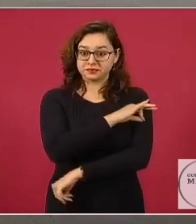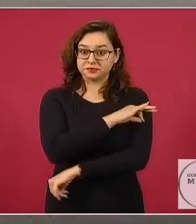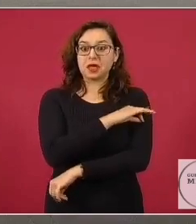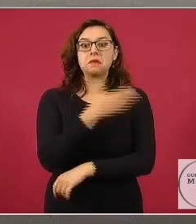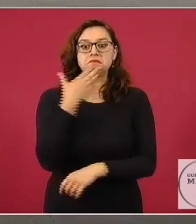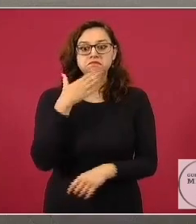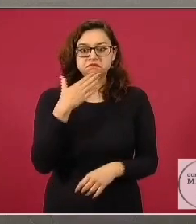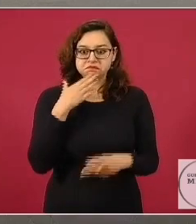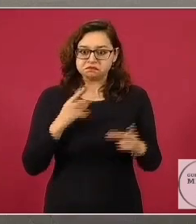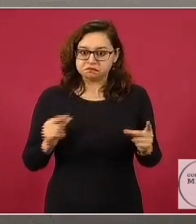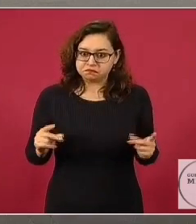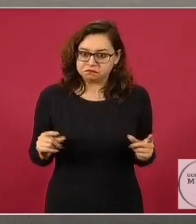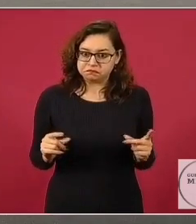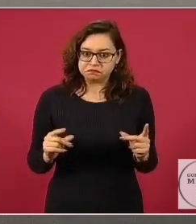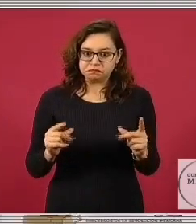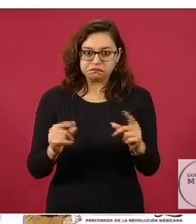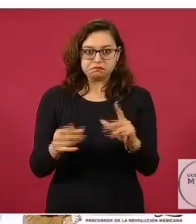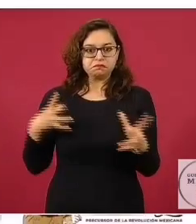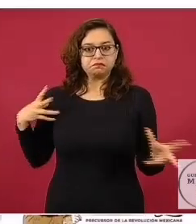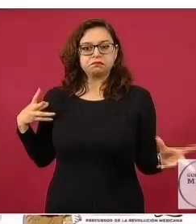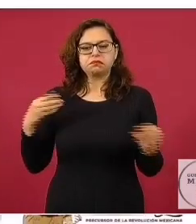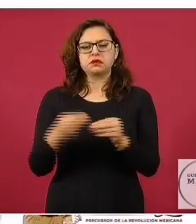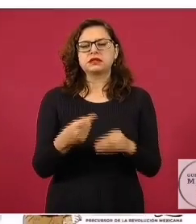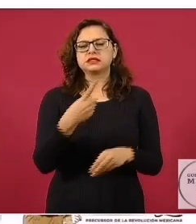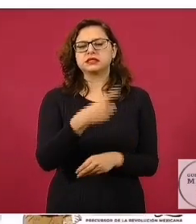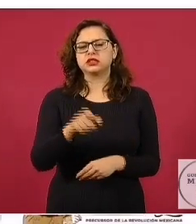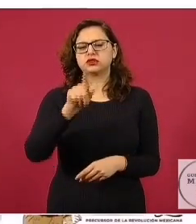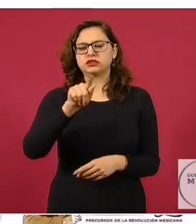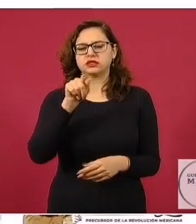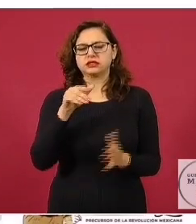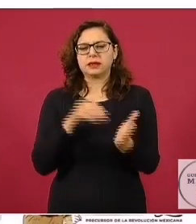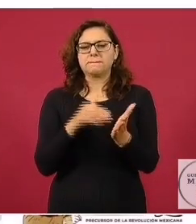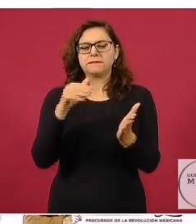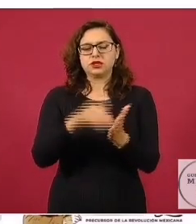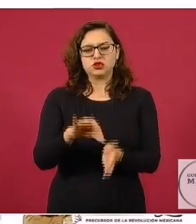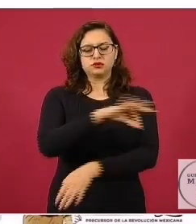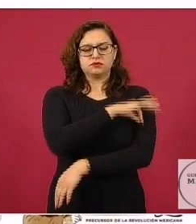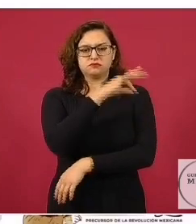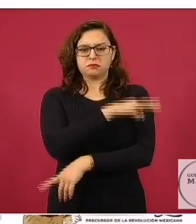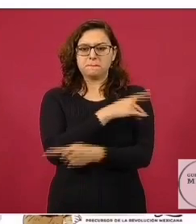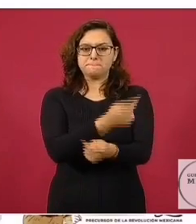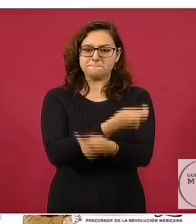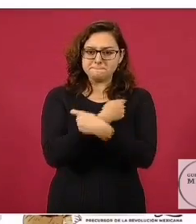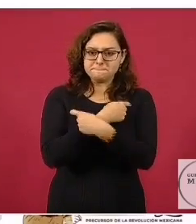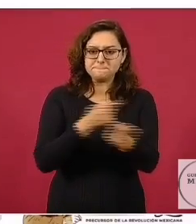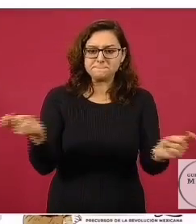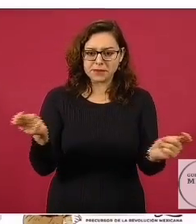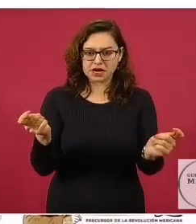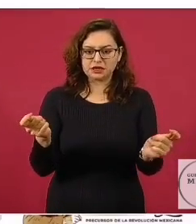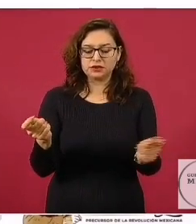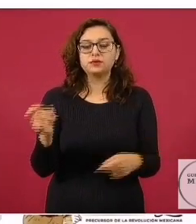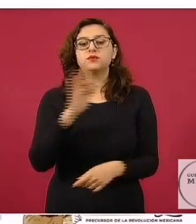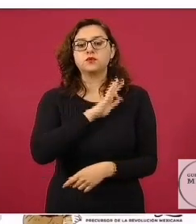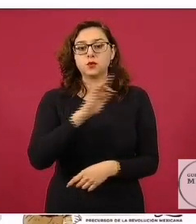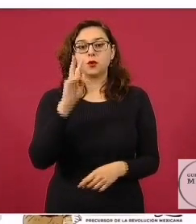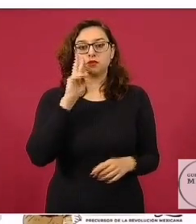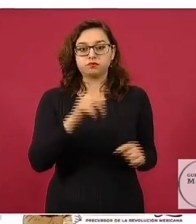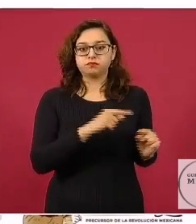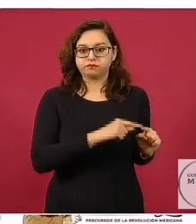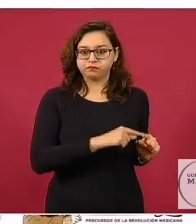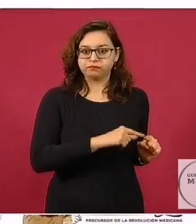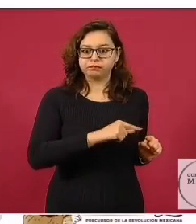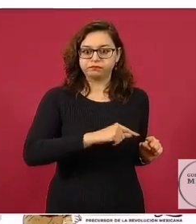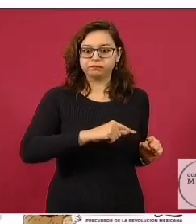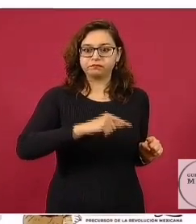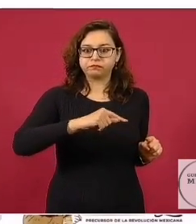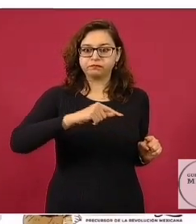aquí las dosis acumuladas, son casi 170 millones de dosis que se han puesto. Como pueden ver en la curva, la línea que se